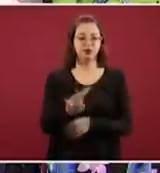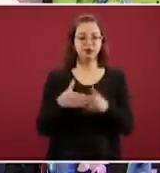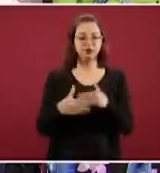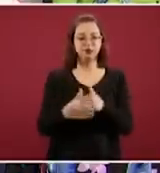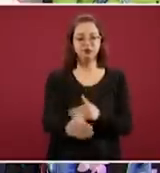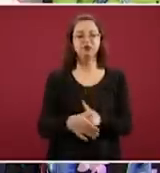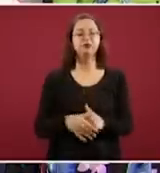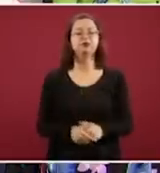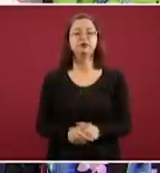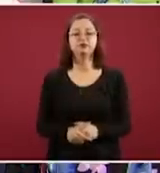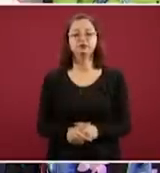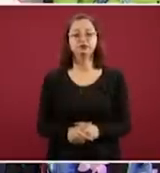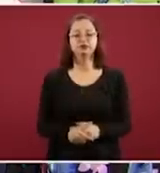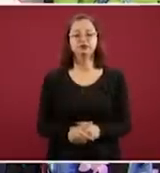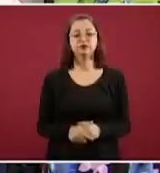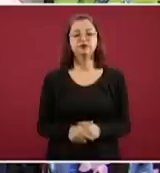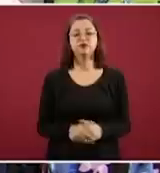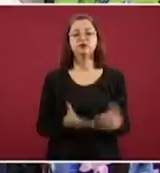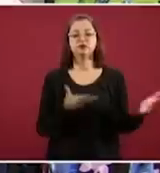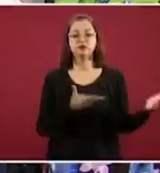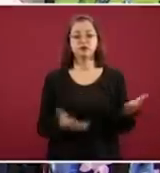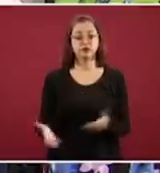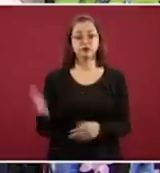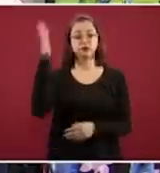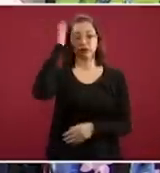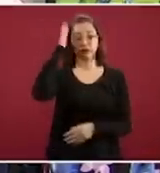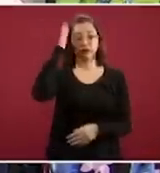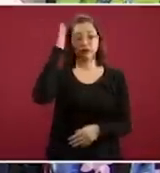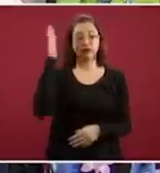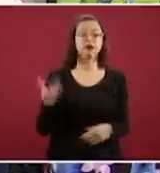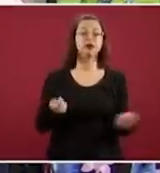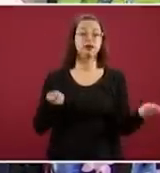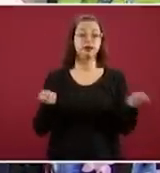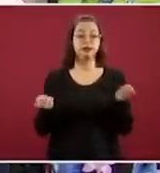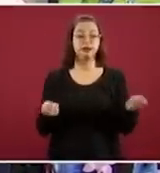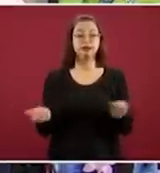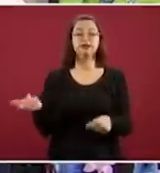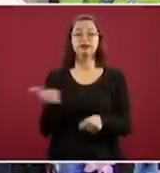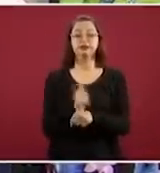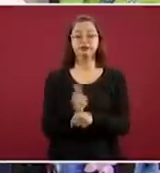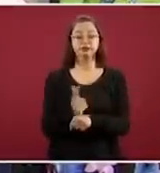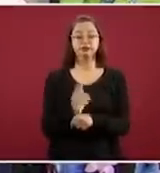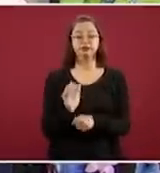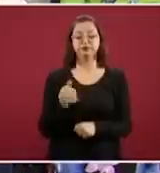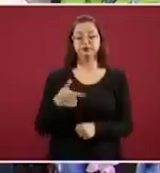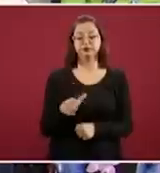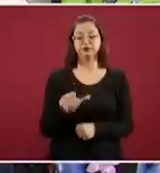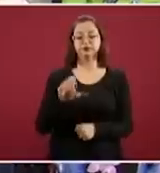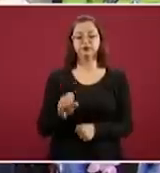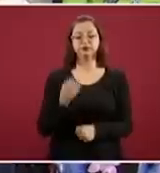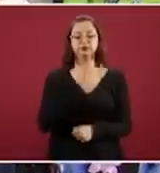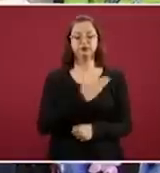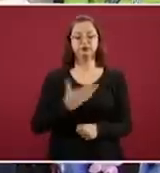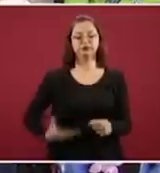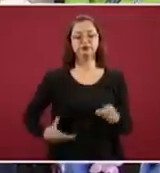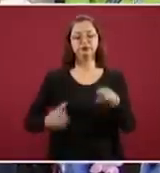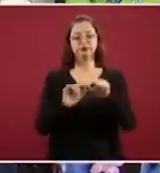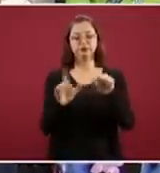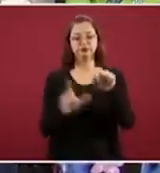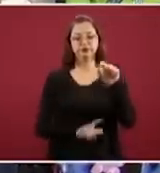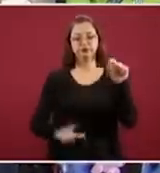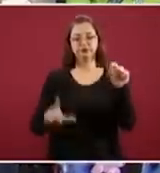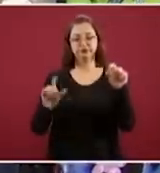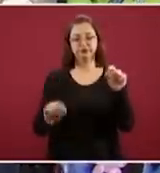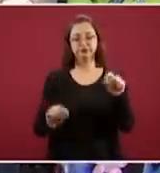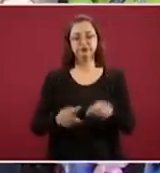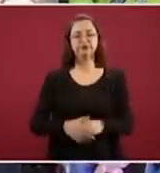2019. Preside este evento el licenciado Andrés Manuel López Obrador, presidente constitucional de los Estados